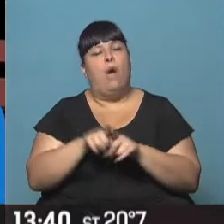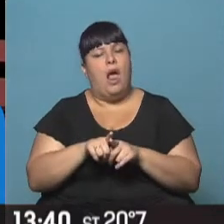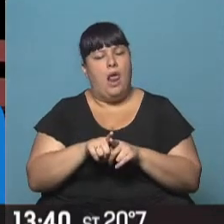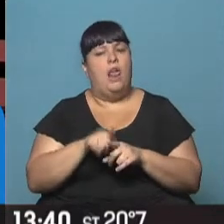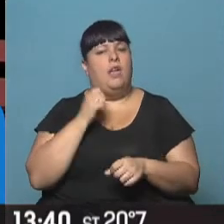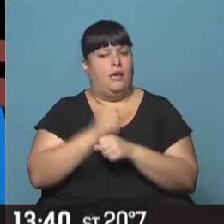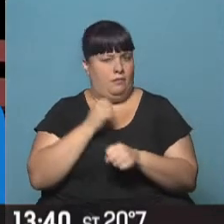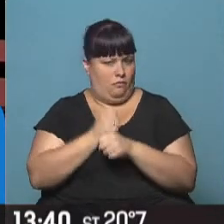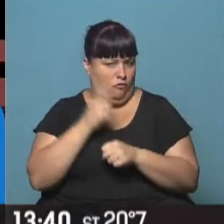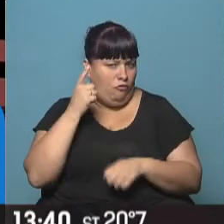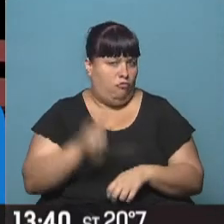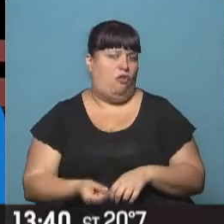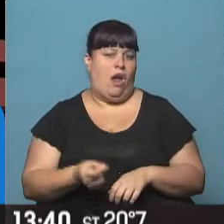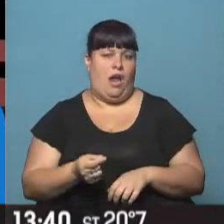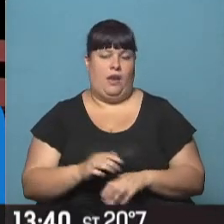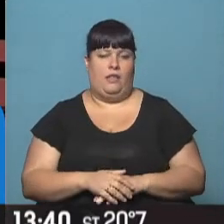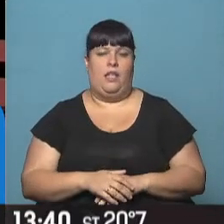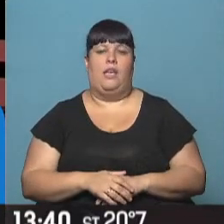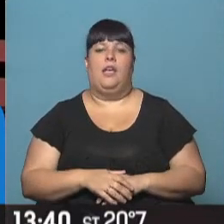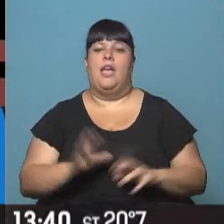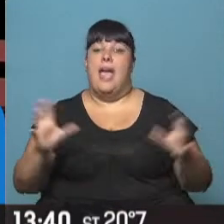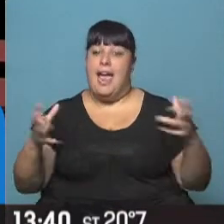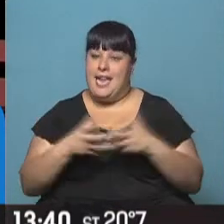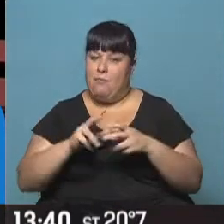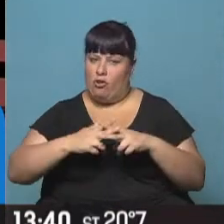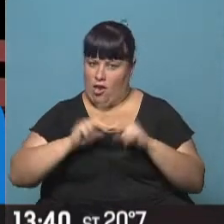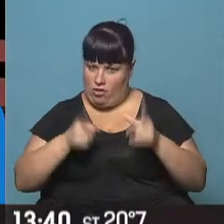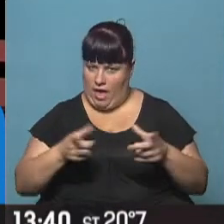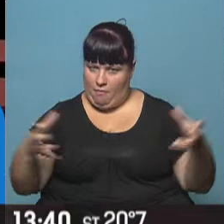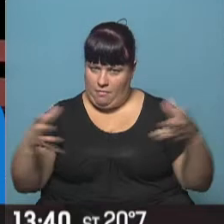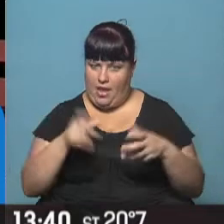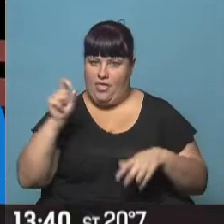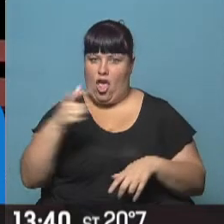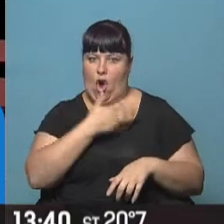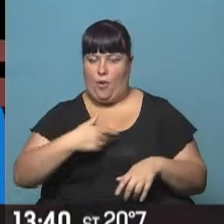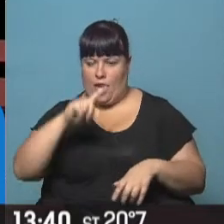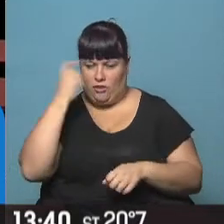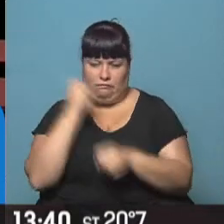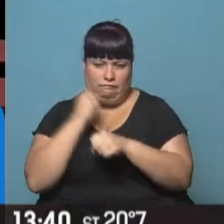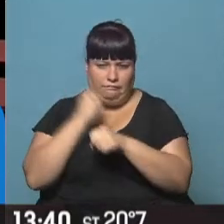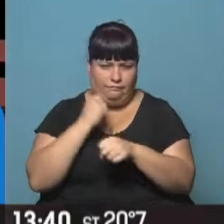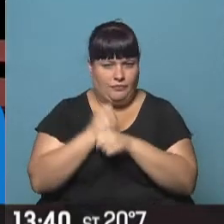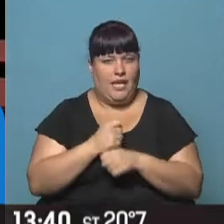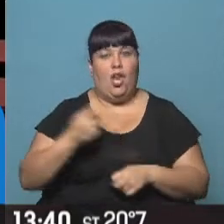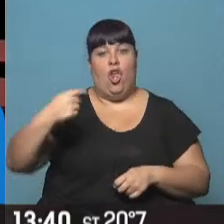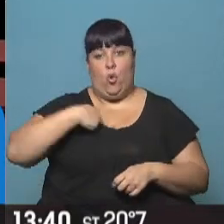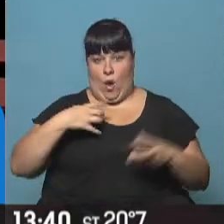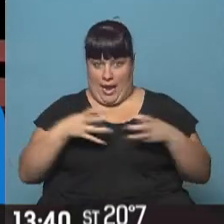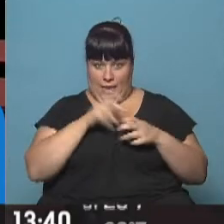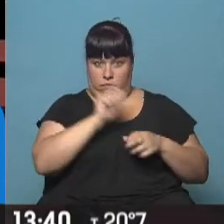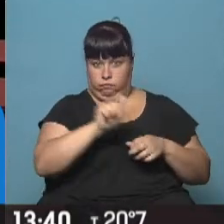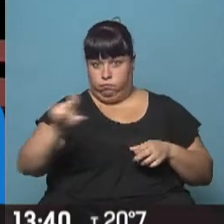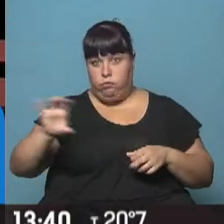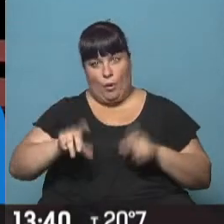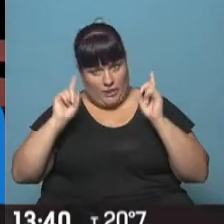un trabajo muy duro, mucho equipo técnico atrás de parte del Gobierno Nacional trabajando, nuestros equipos